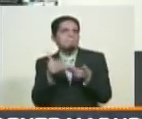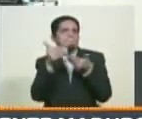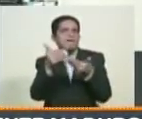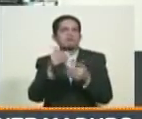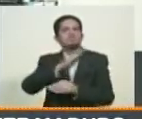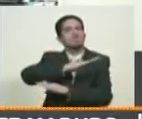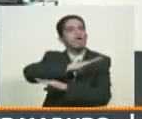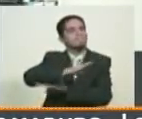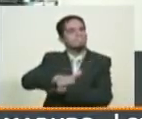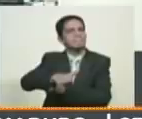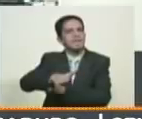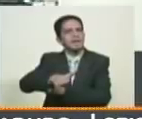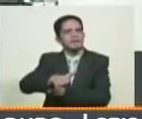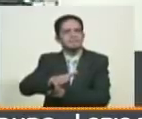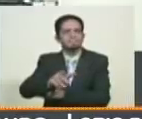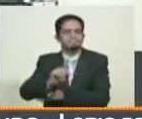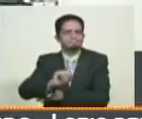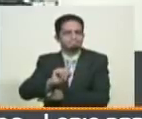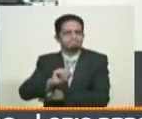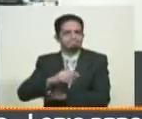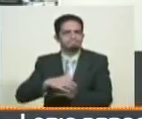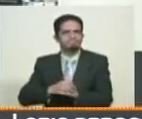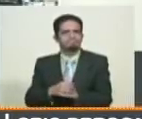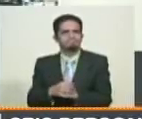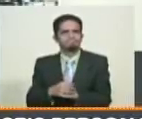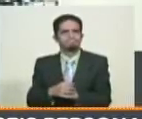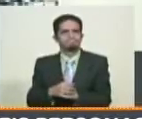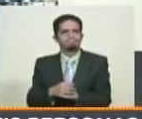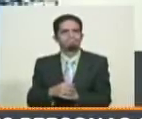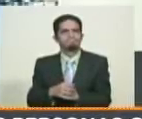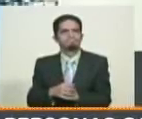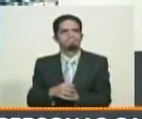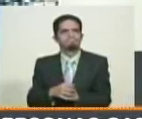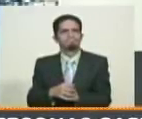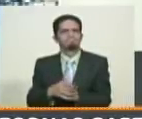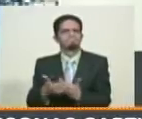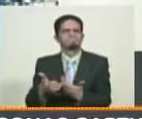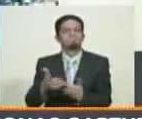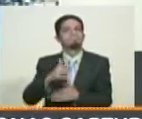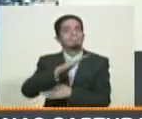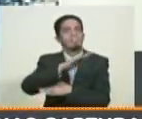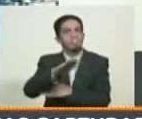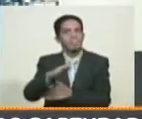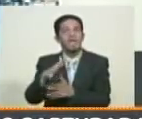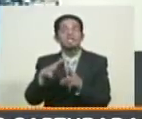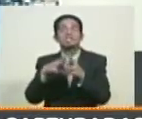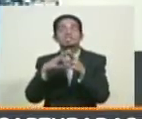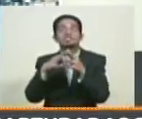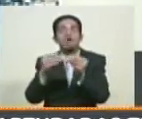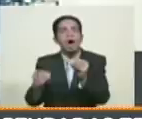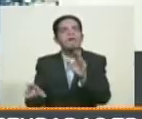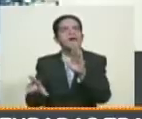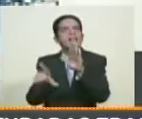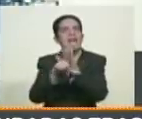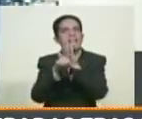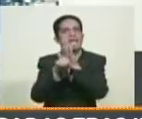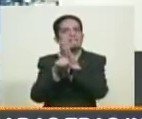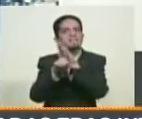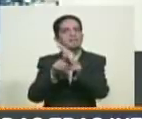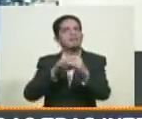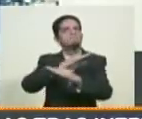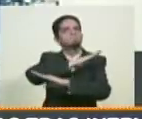condena por la vía declarativa, merece la aplicación de todo el peso de la ley,